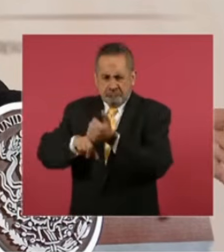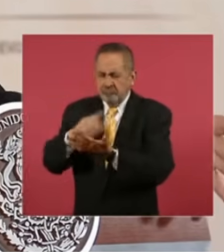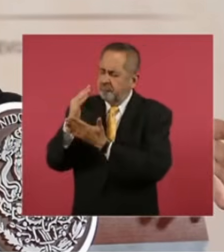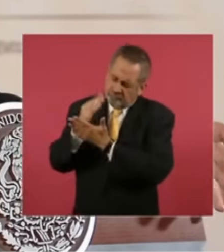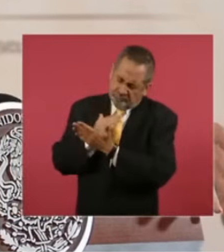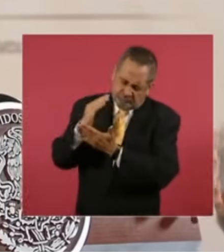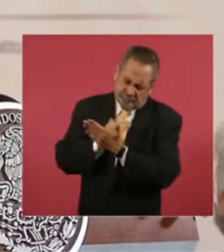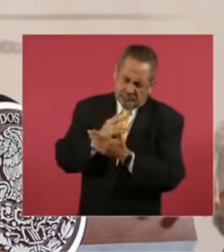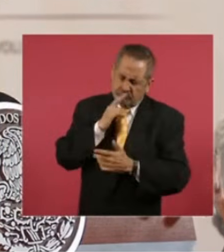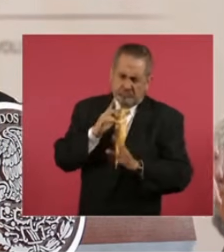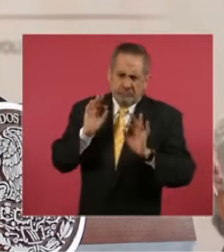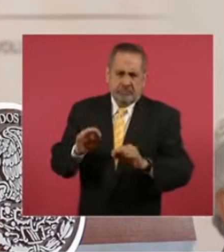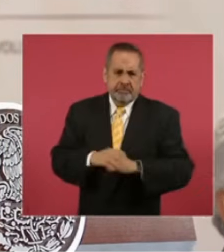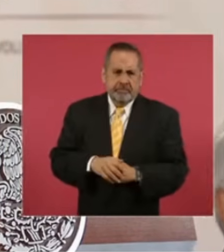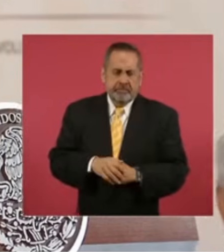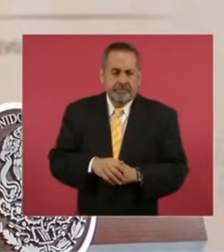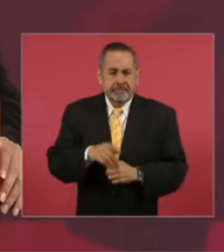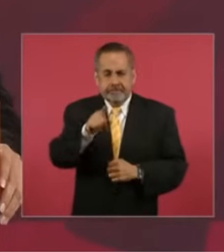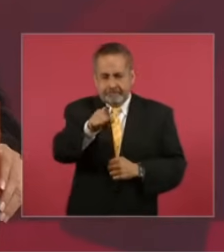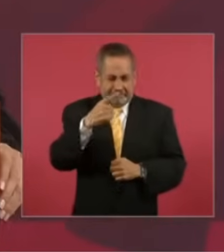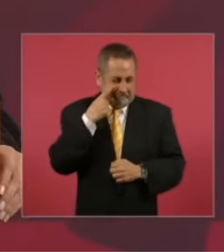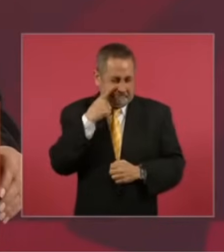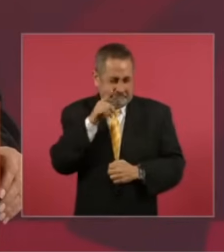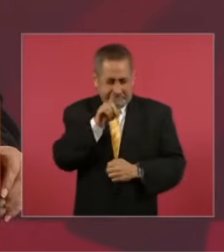corrupción. Ustedes no encuentran